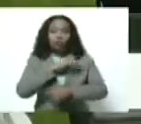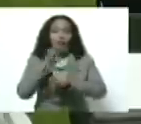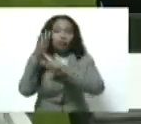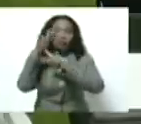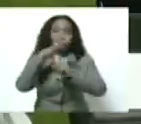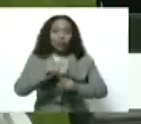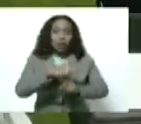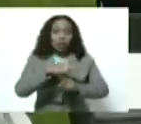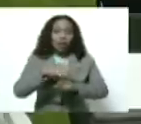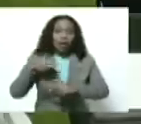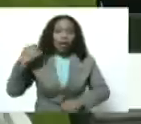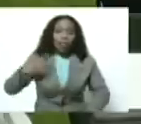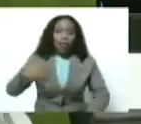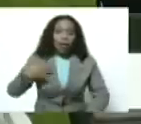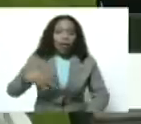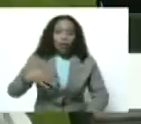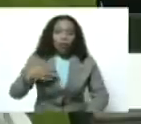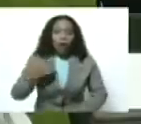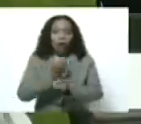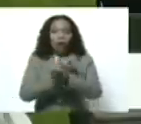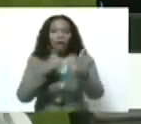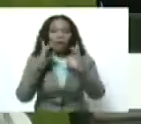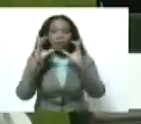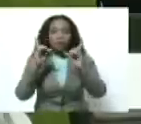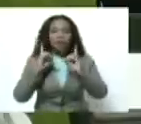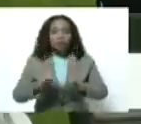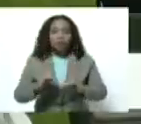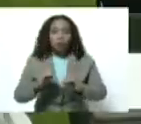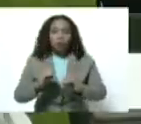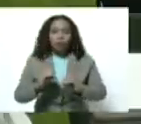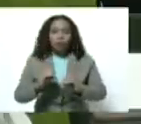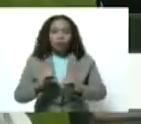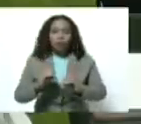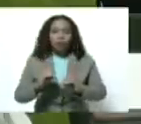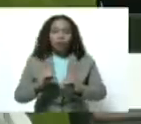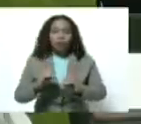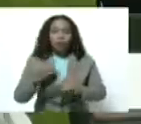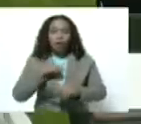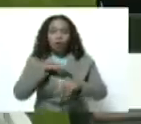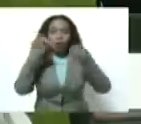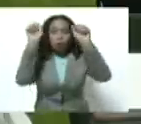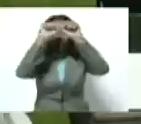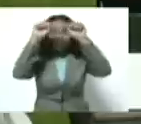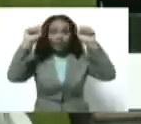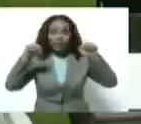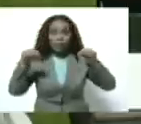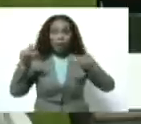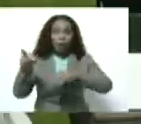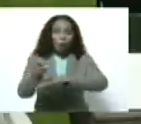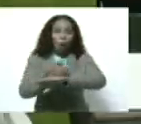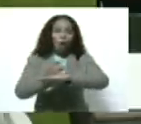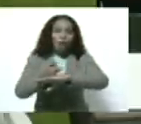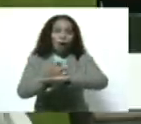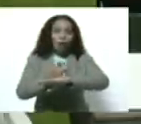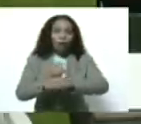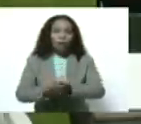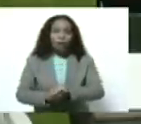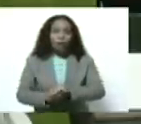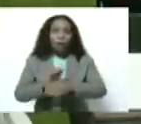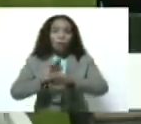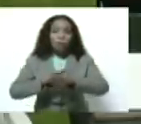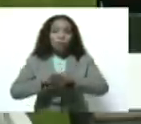nuestro derecho a la libre determinación y a nuestro sistema de gobierno. Por lo